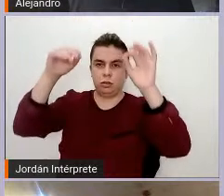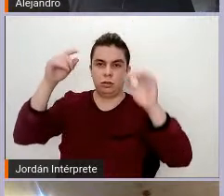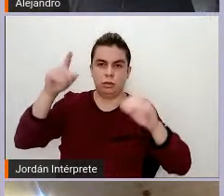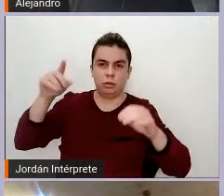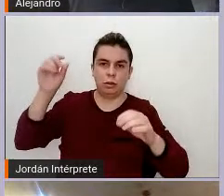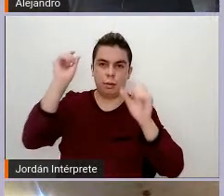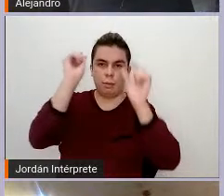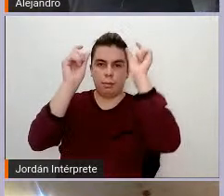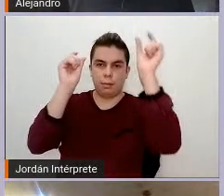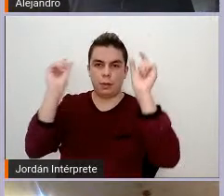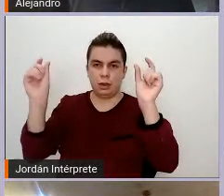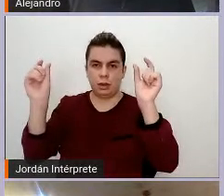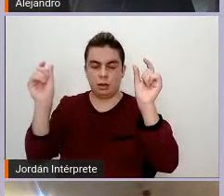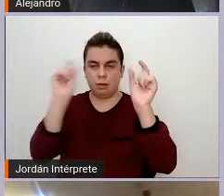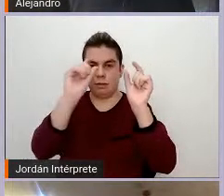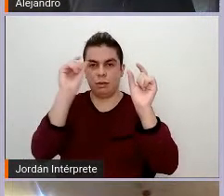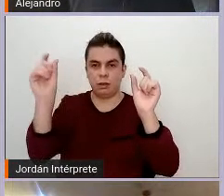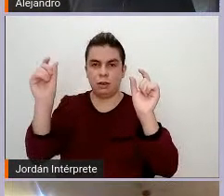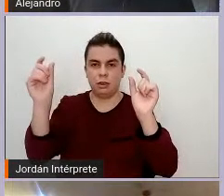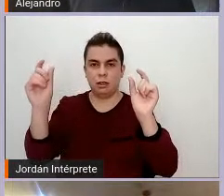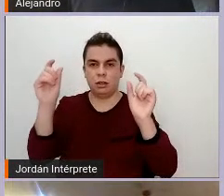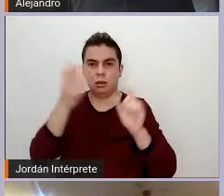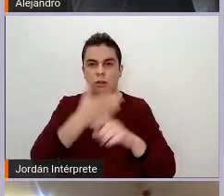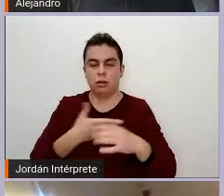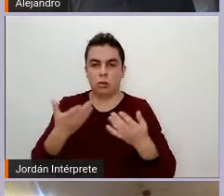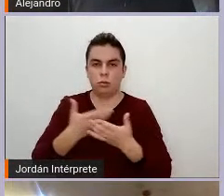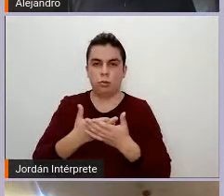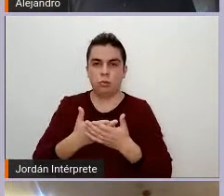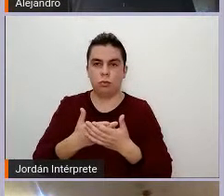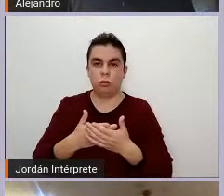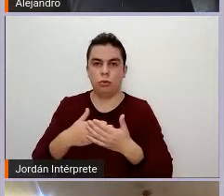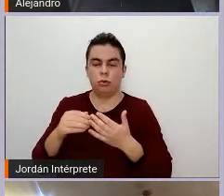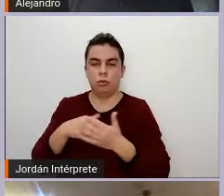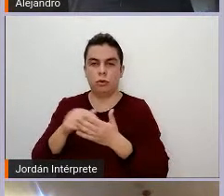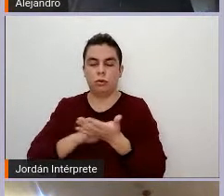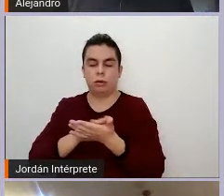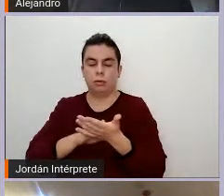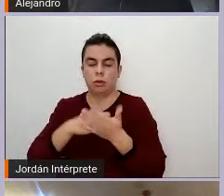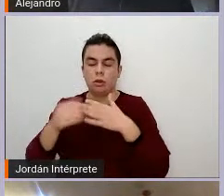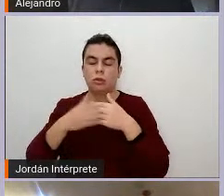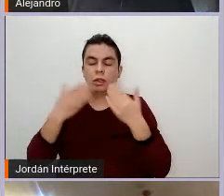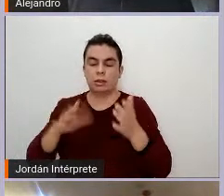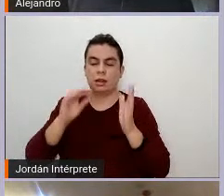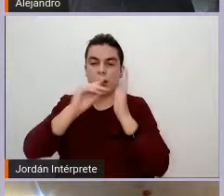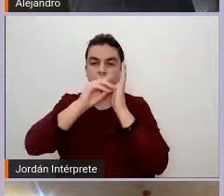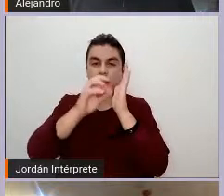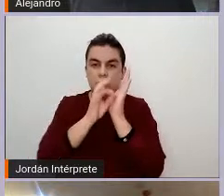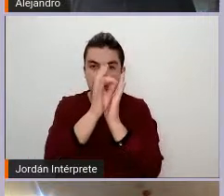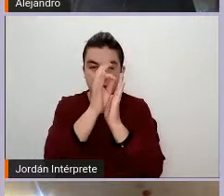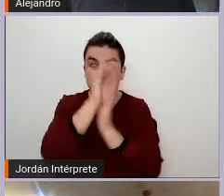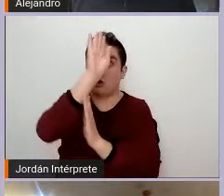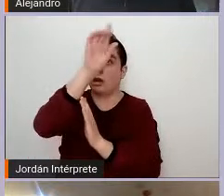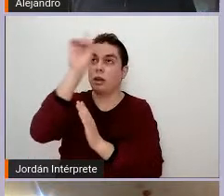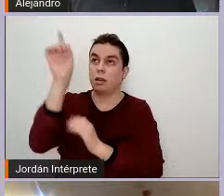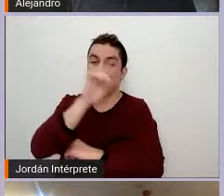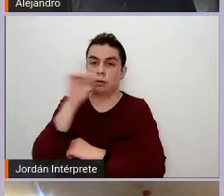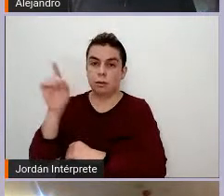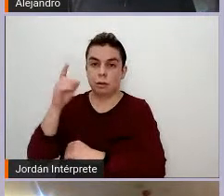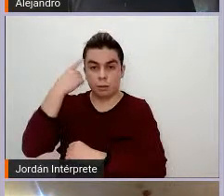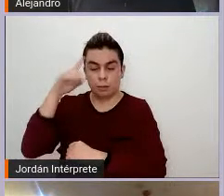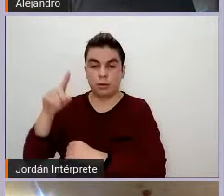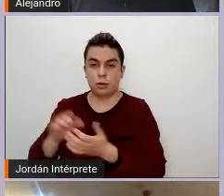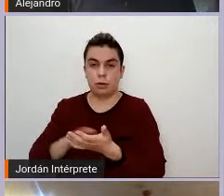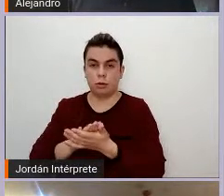sociales son representadas sonoramente en las posiciones de las notas musicales. Mientras tanto, el poder